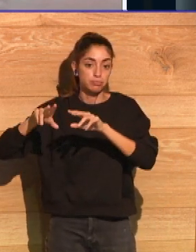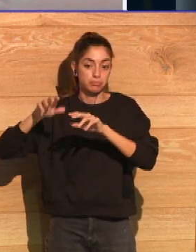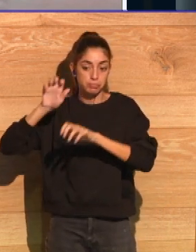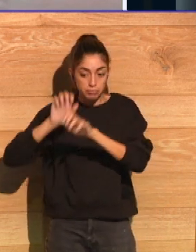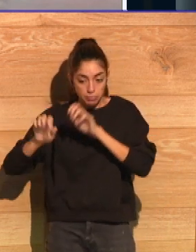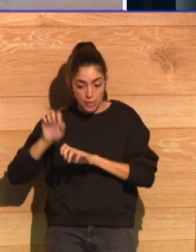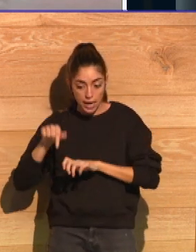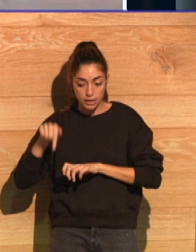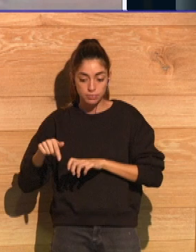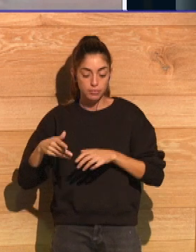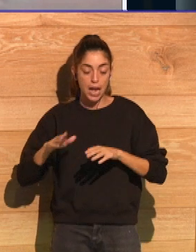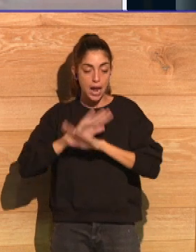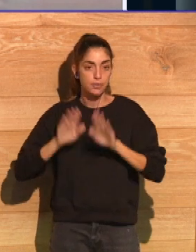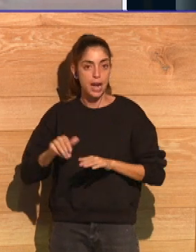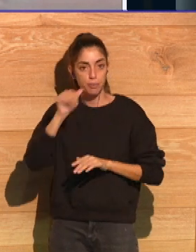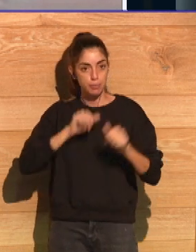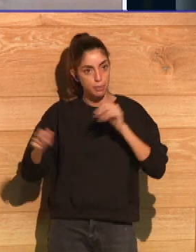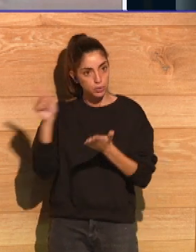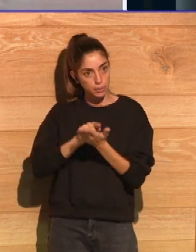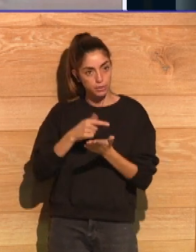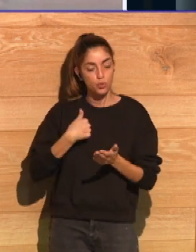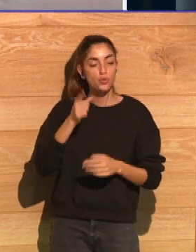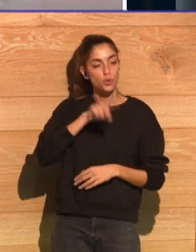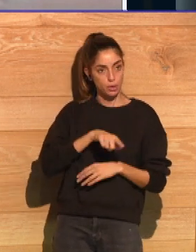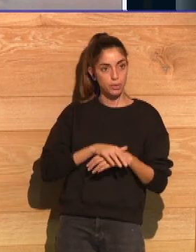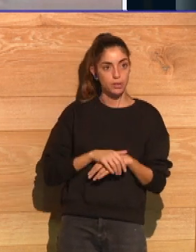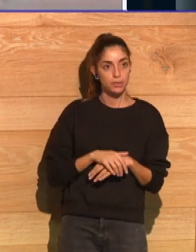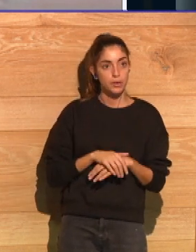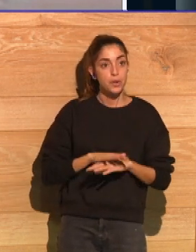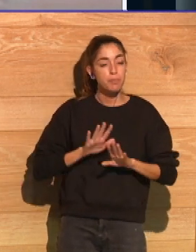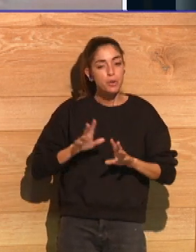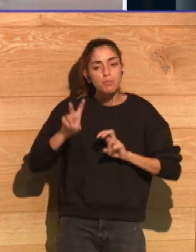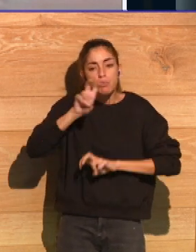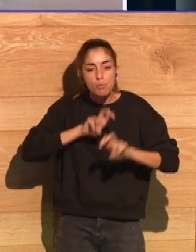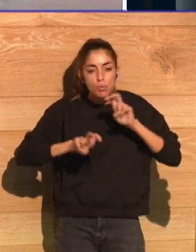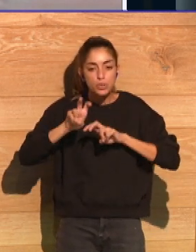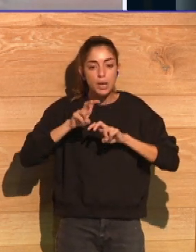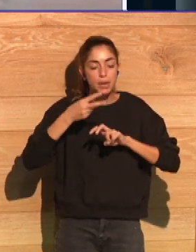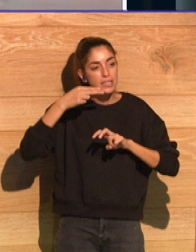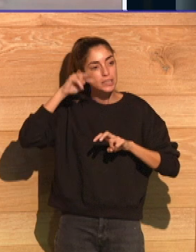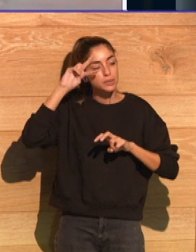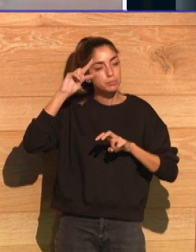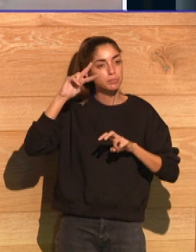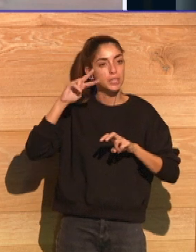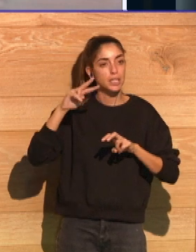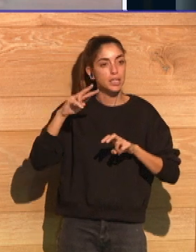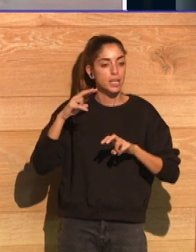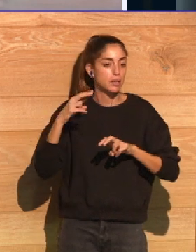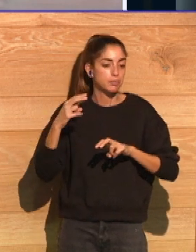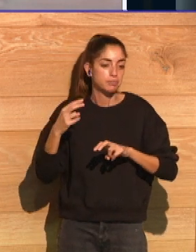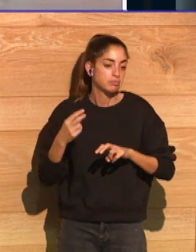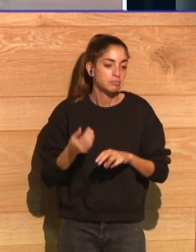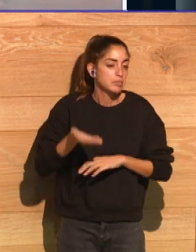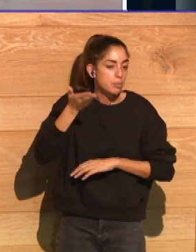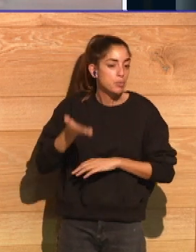yo también. Pero creo que en realidad estaba buscando como una especie de experiencia trascendental. Eso es lo que yo